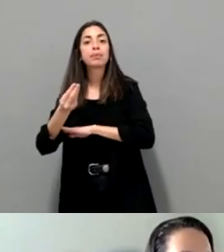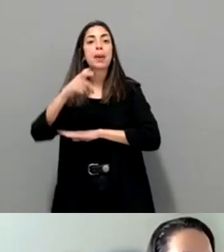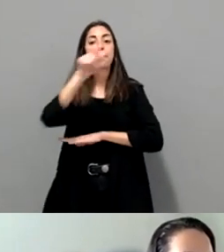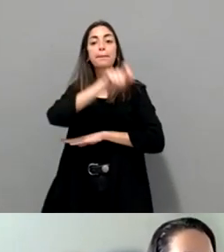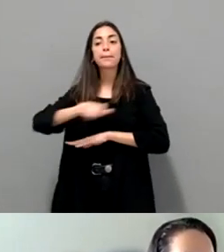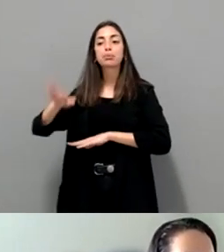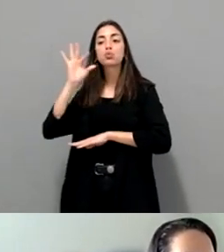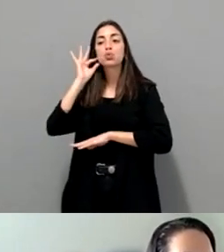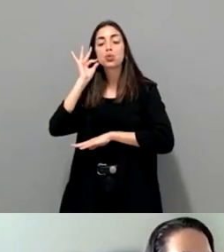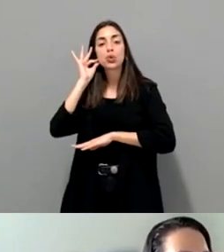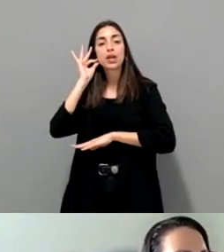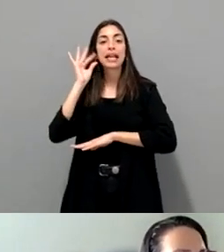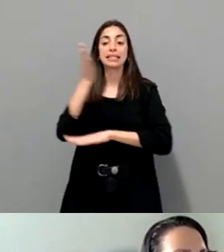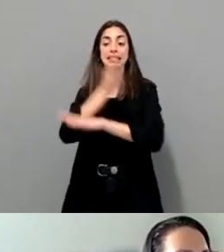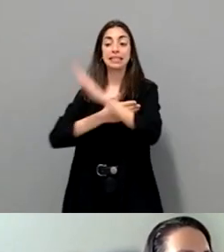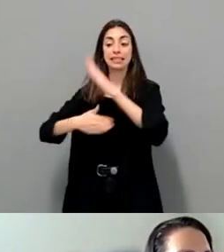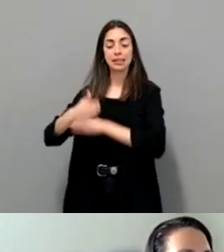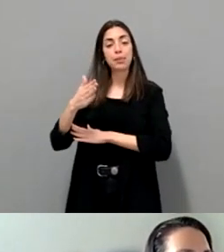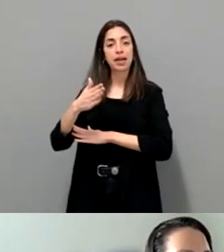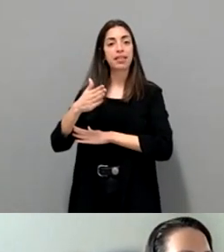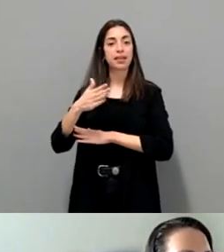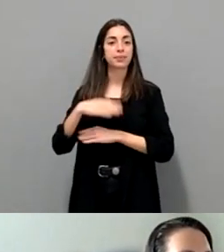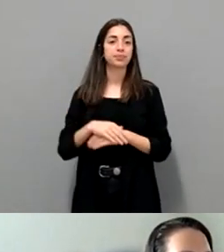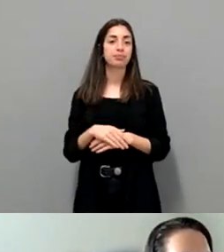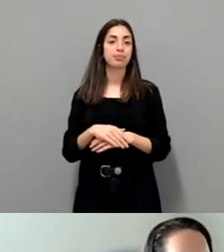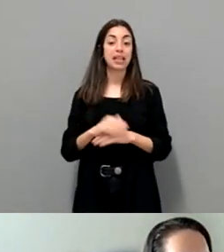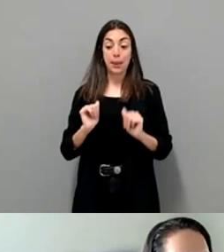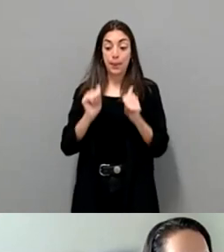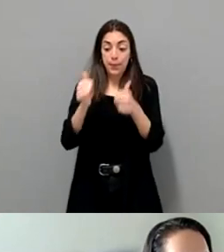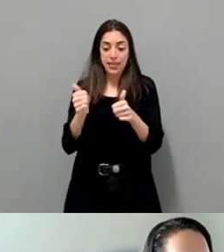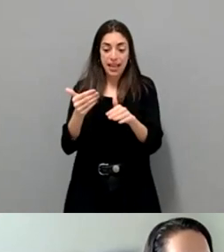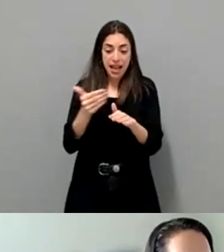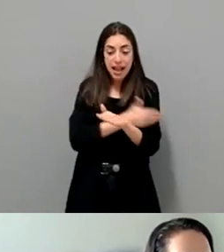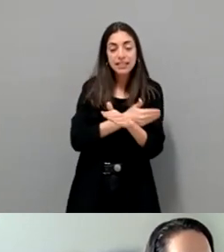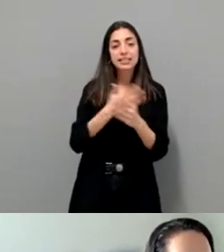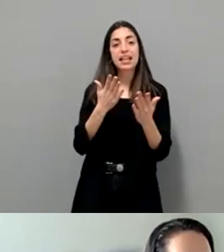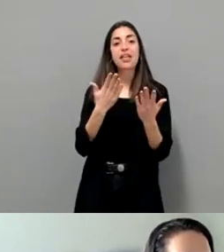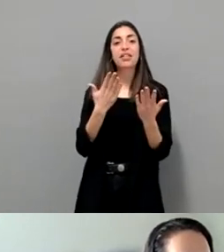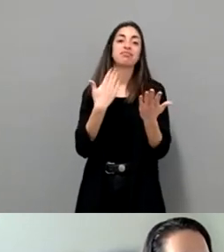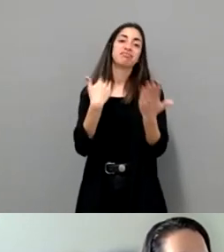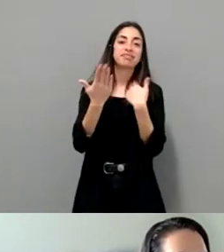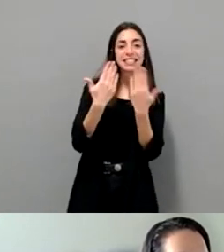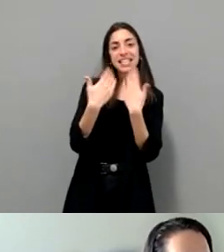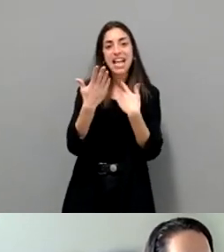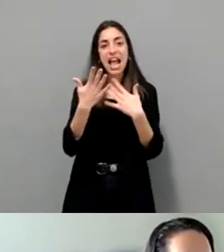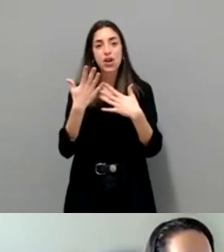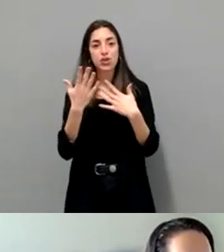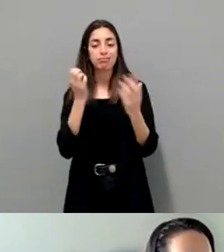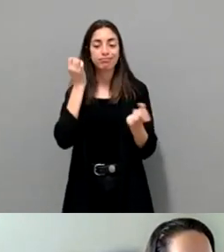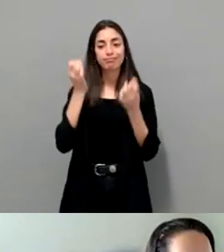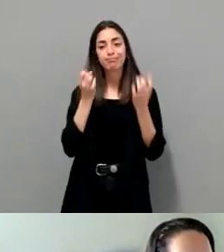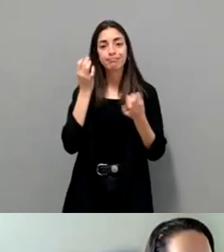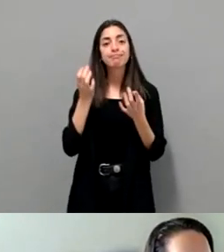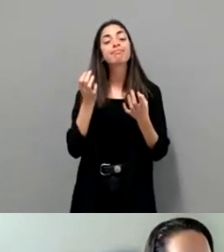mujeres con discapacidad. Antes de empezar este diálogo interactivo que vamos a tener con estas